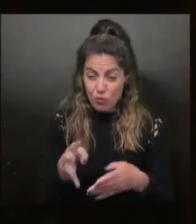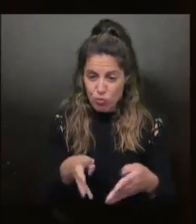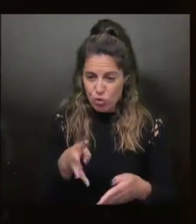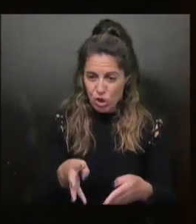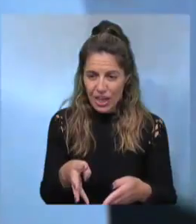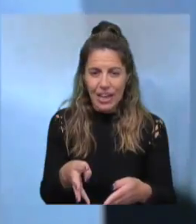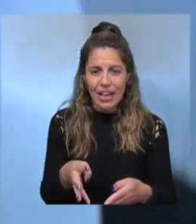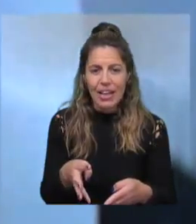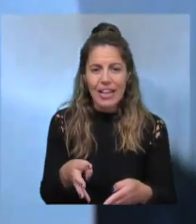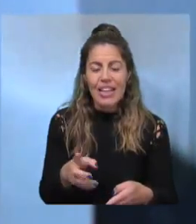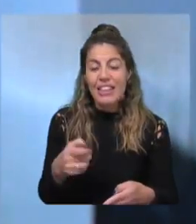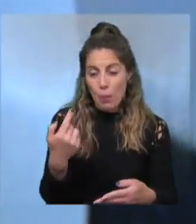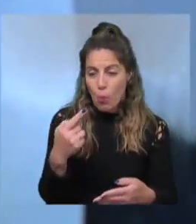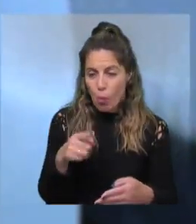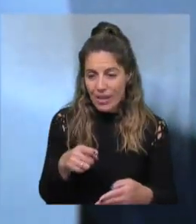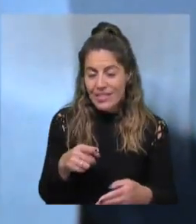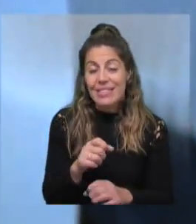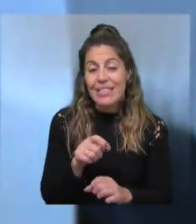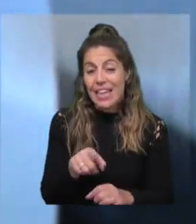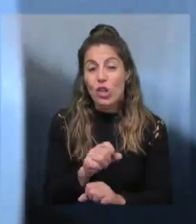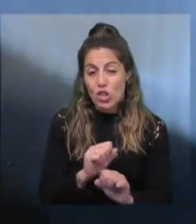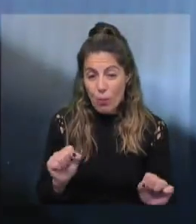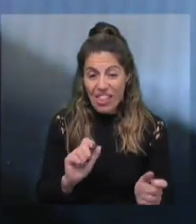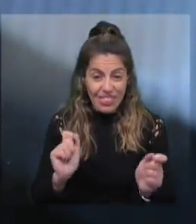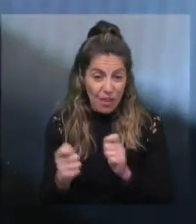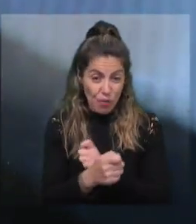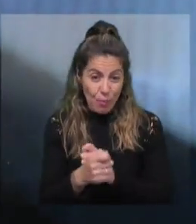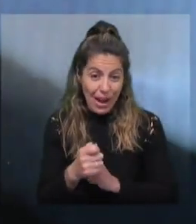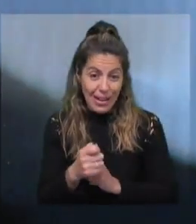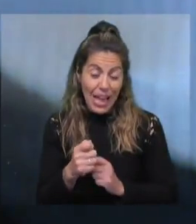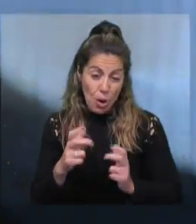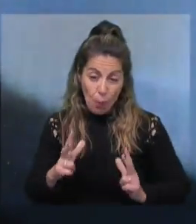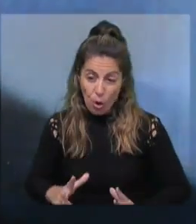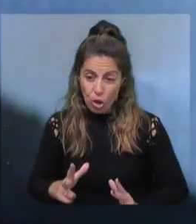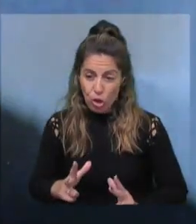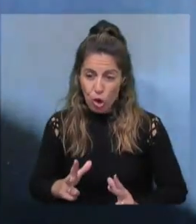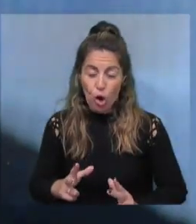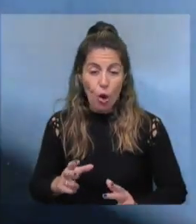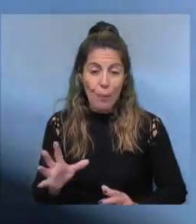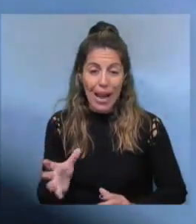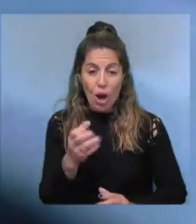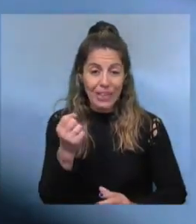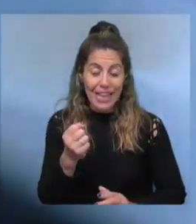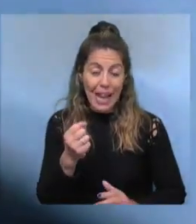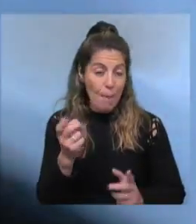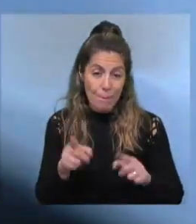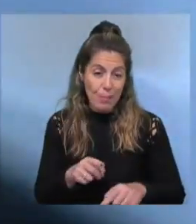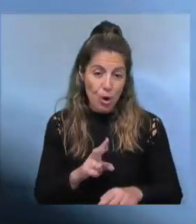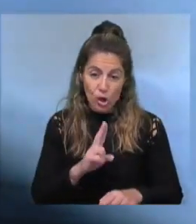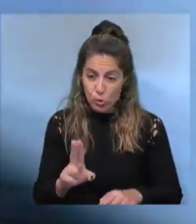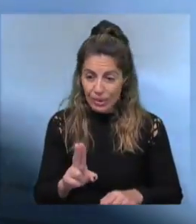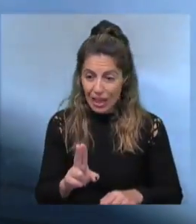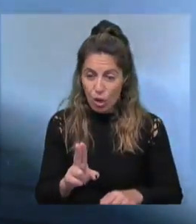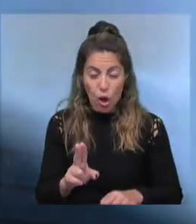una vez que esté todo eso determinado, bueno, ver si esto se puede transformar en un protocolo para obtener siempre el mismo resultado, ¿no? Hablabas de la estación del